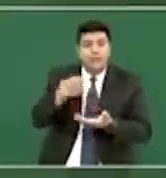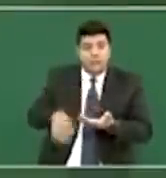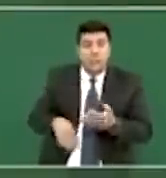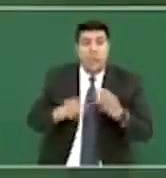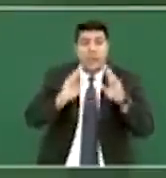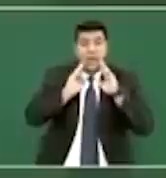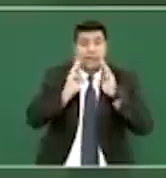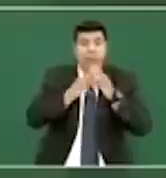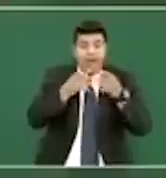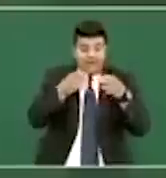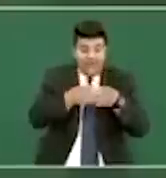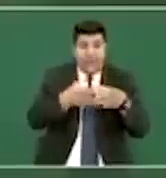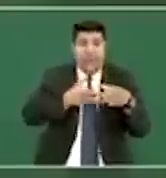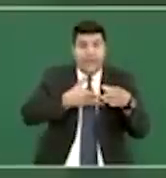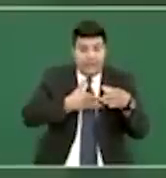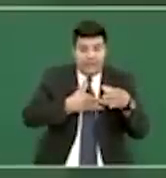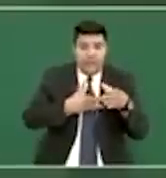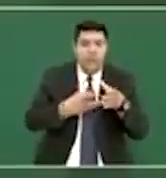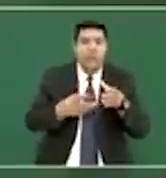bandas es lo que genera más